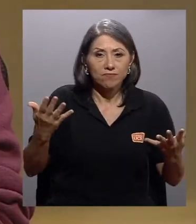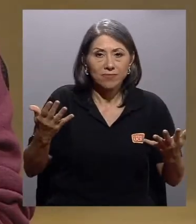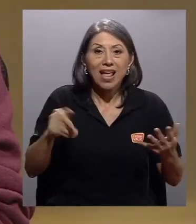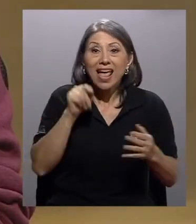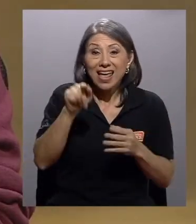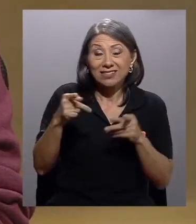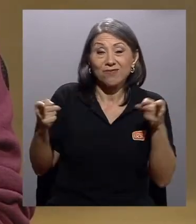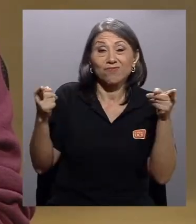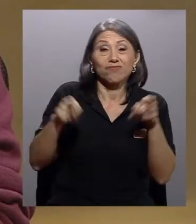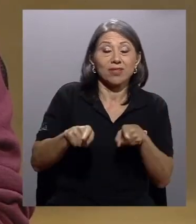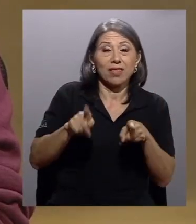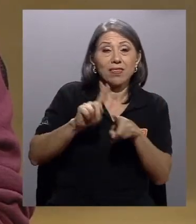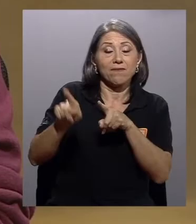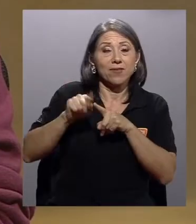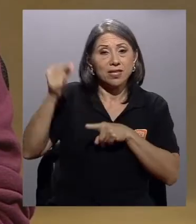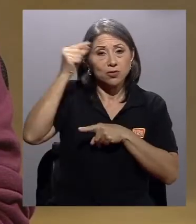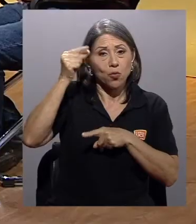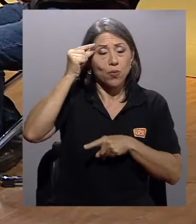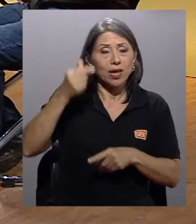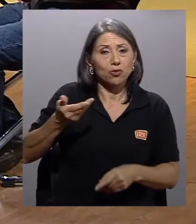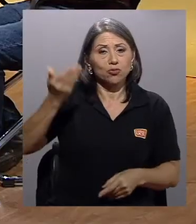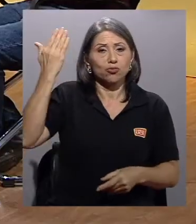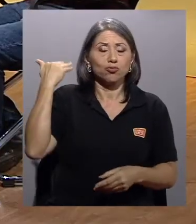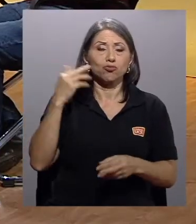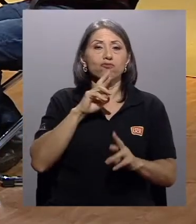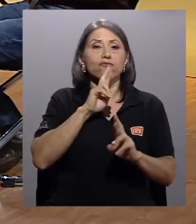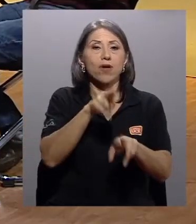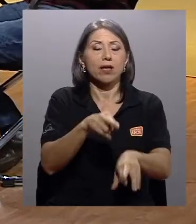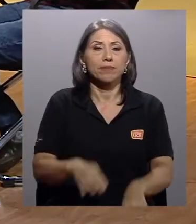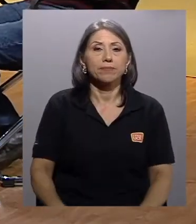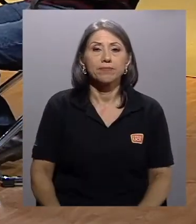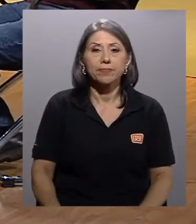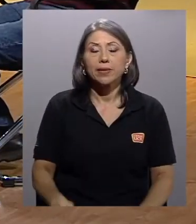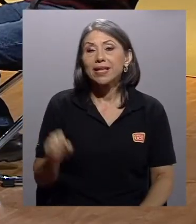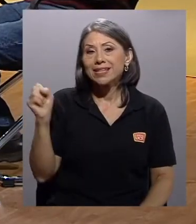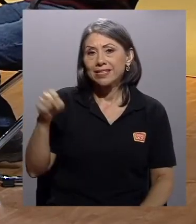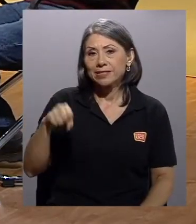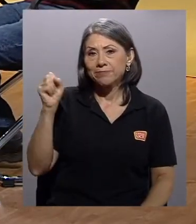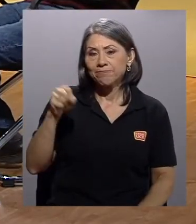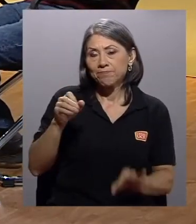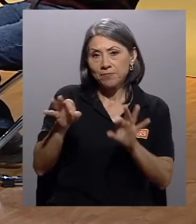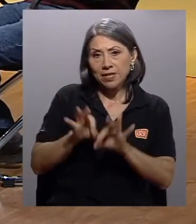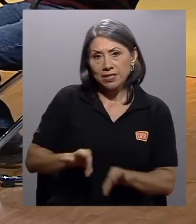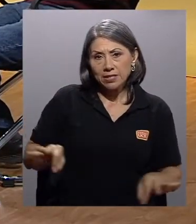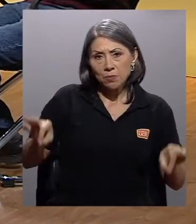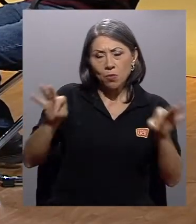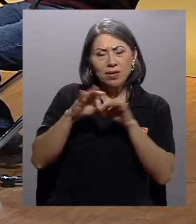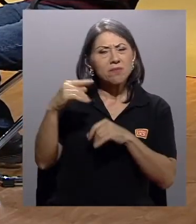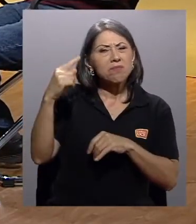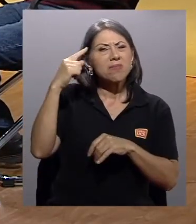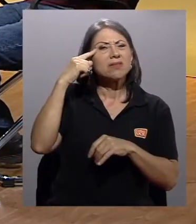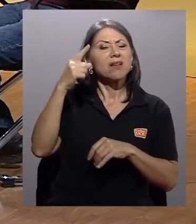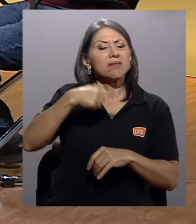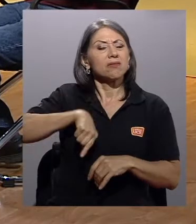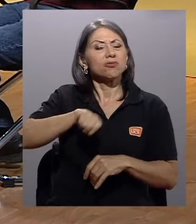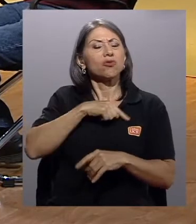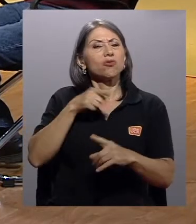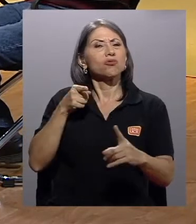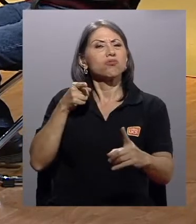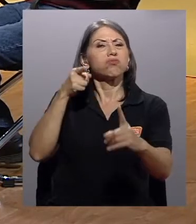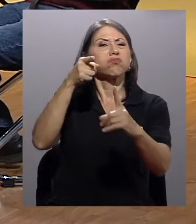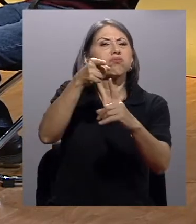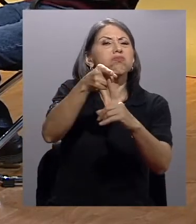en que se ha gestionado los gobiernos previamente. Sí, y yo creo que en ese sentido es importante plantearnos hacia dónde vamos, ¿verdad?